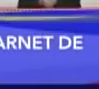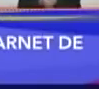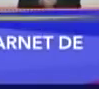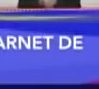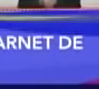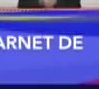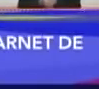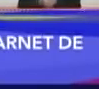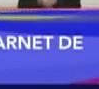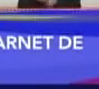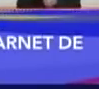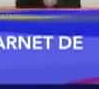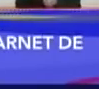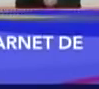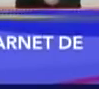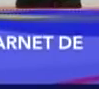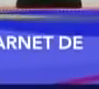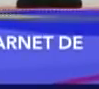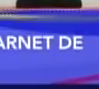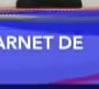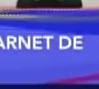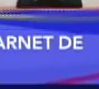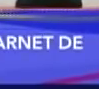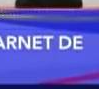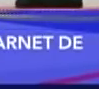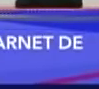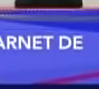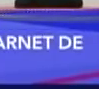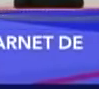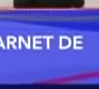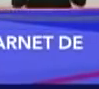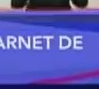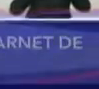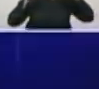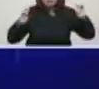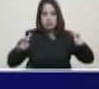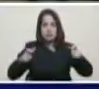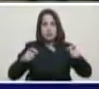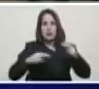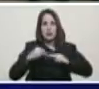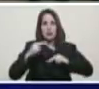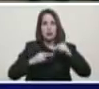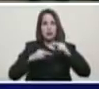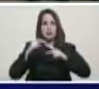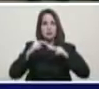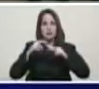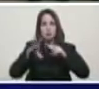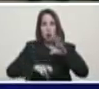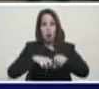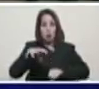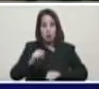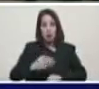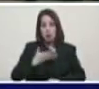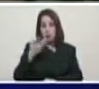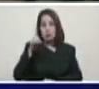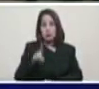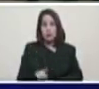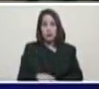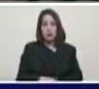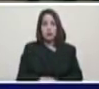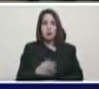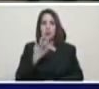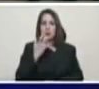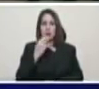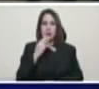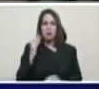vivienda ampliación de vivienda autoconstrucción y adquisición por ejemplo